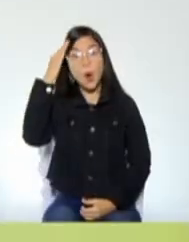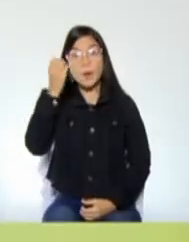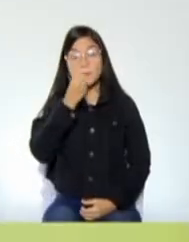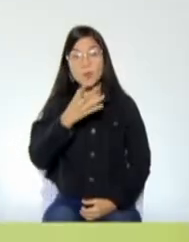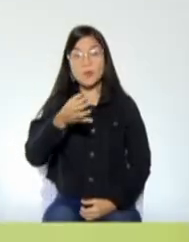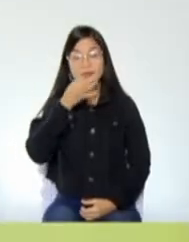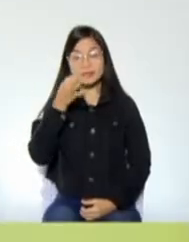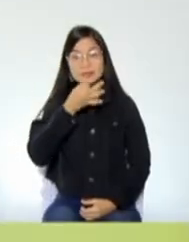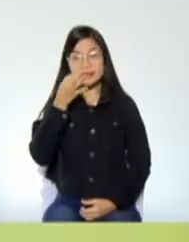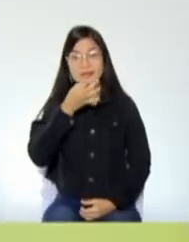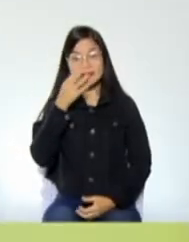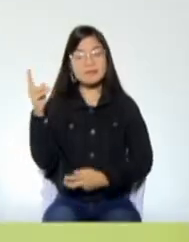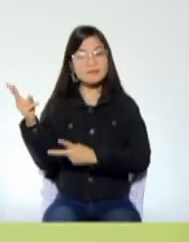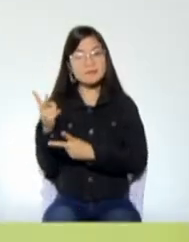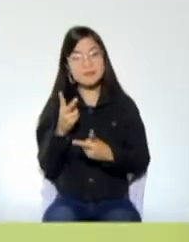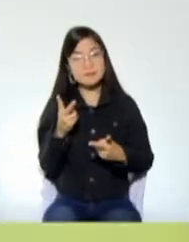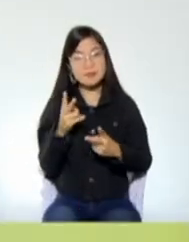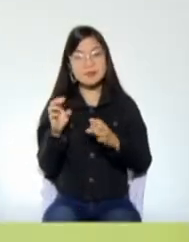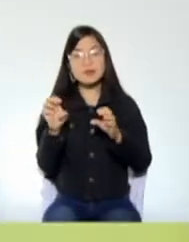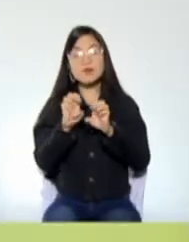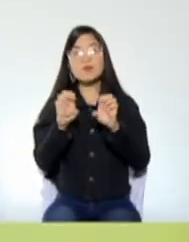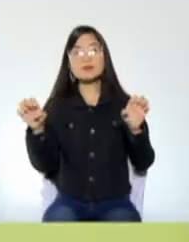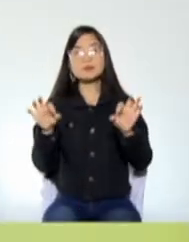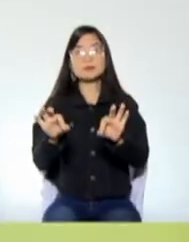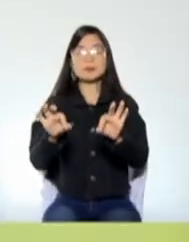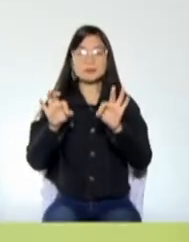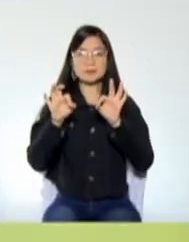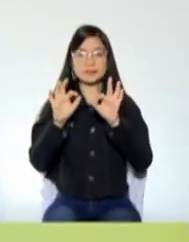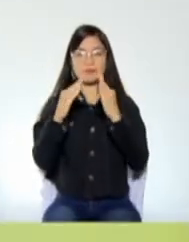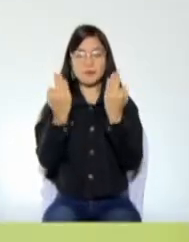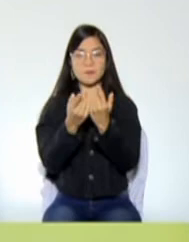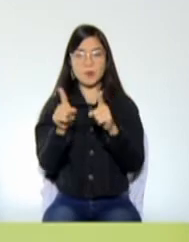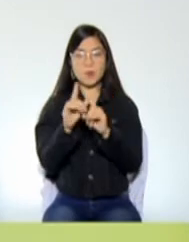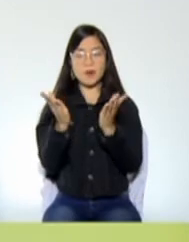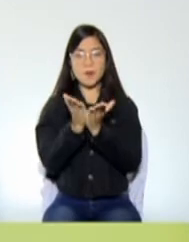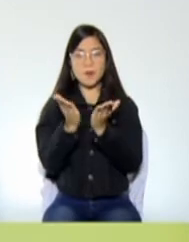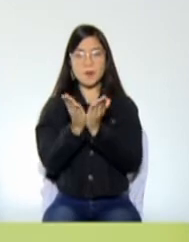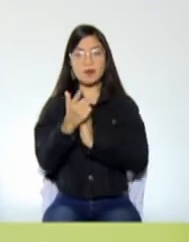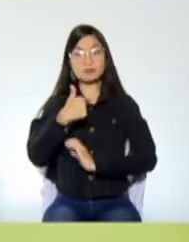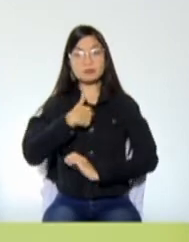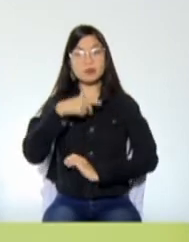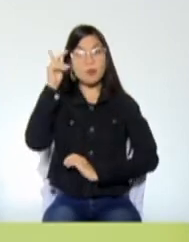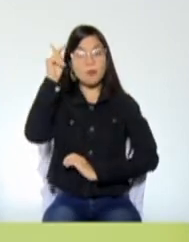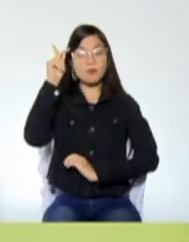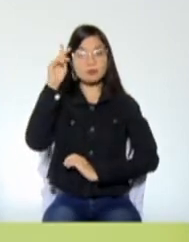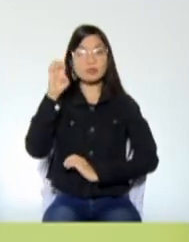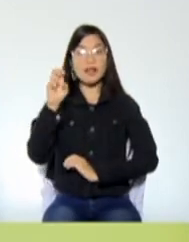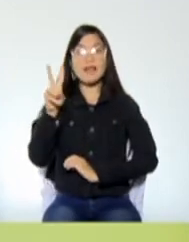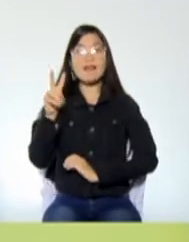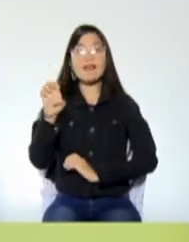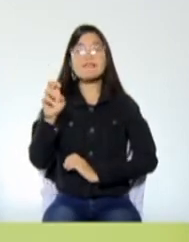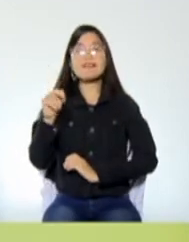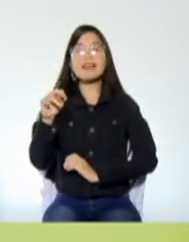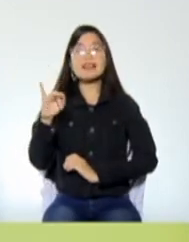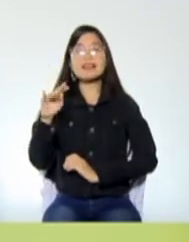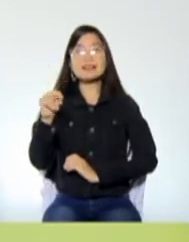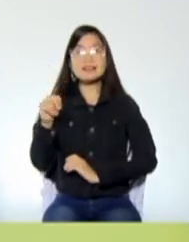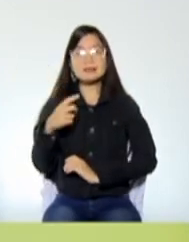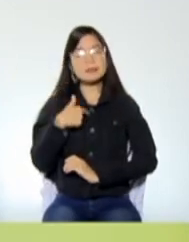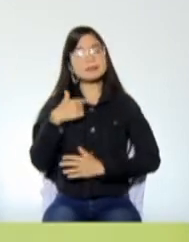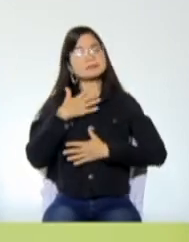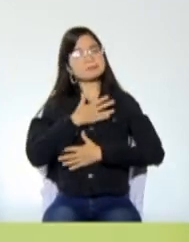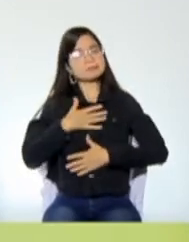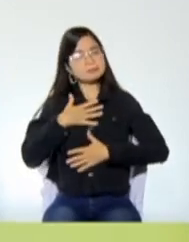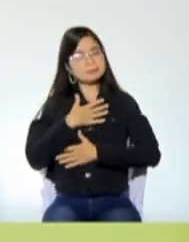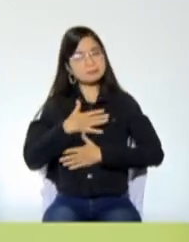Hola, muy buenas tardes. Sean bienvenidos al segmento de educación especial de su programa Cada Familia una Escuela. Soy la profesora Evelyn Álvarez y es para mí un verdadero